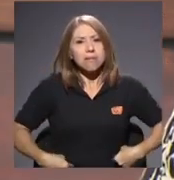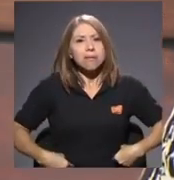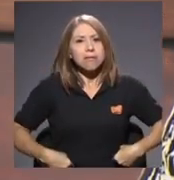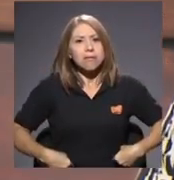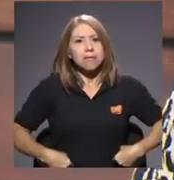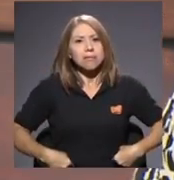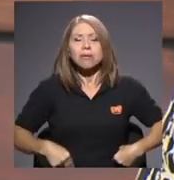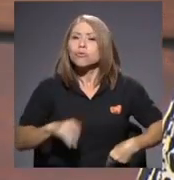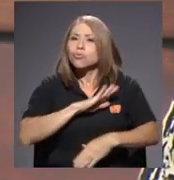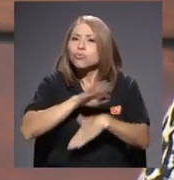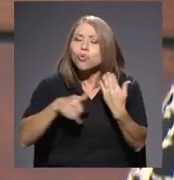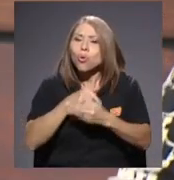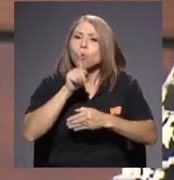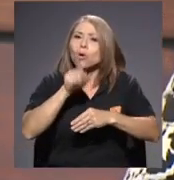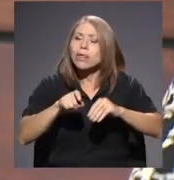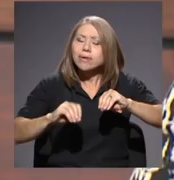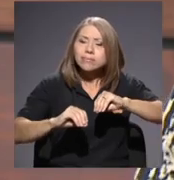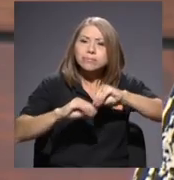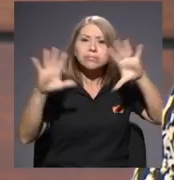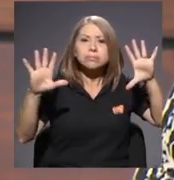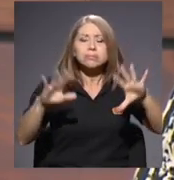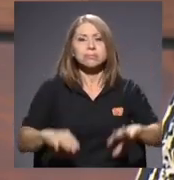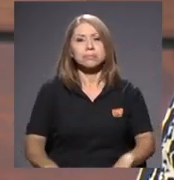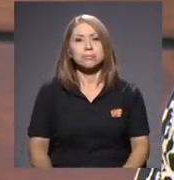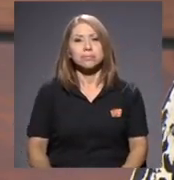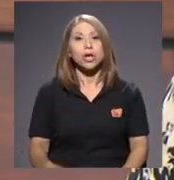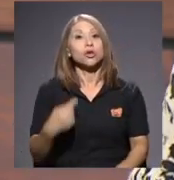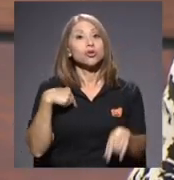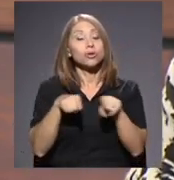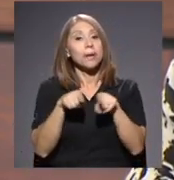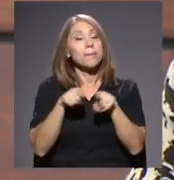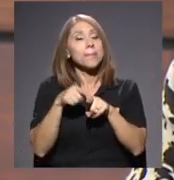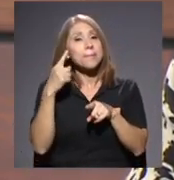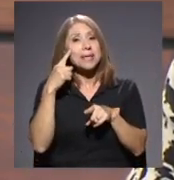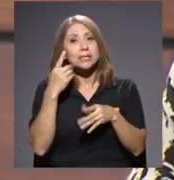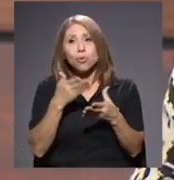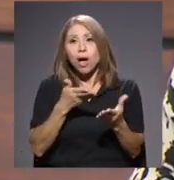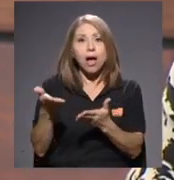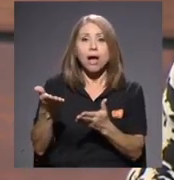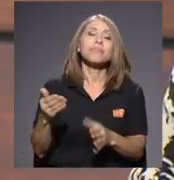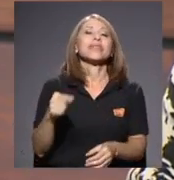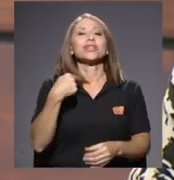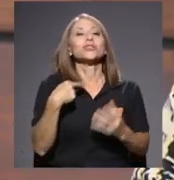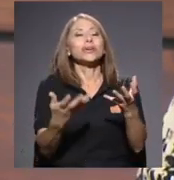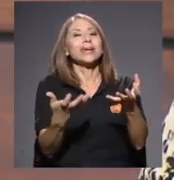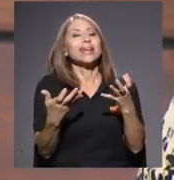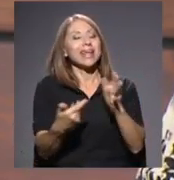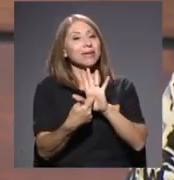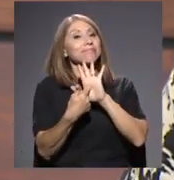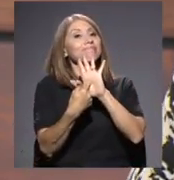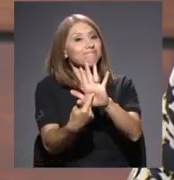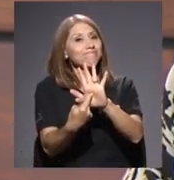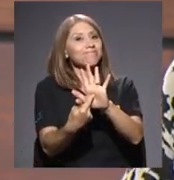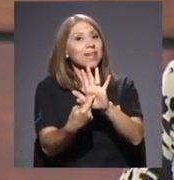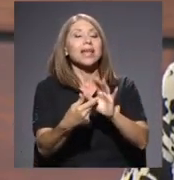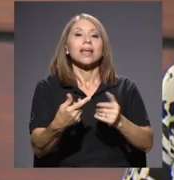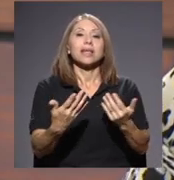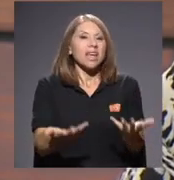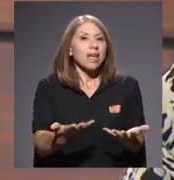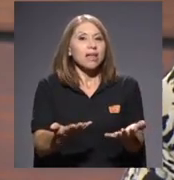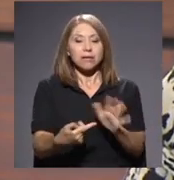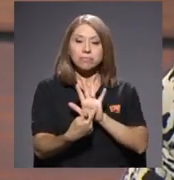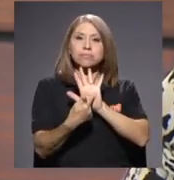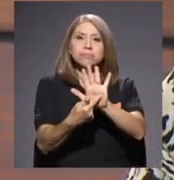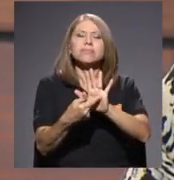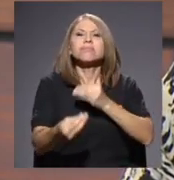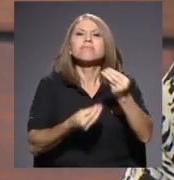con transparencia. Yo también pienso, perdón, Margarita, adelante. No, yo quería resaltar este tema de la rendición de cuentas y que la